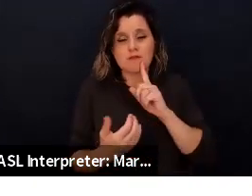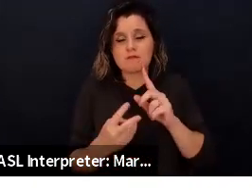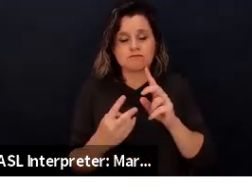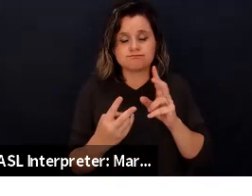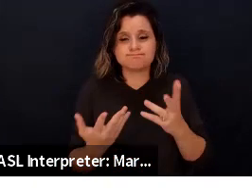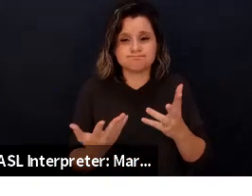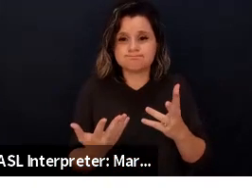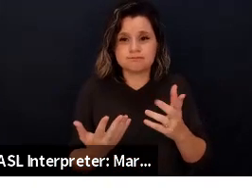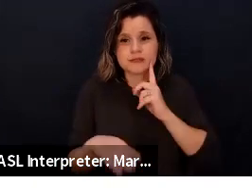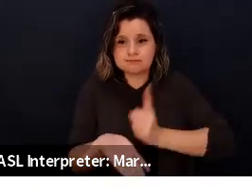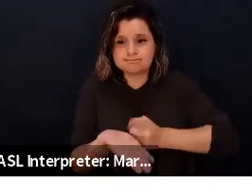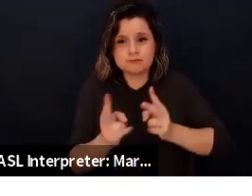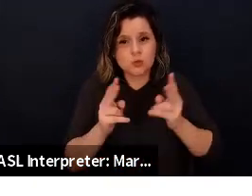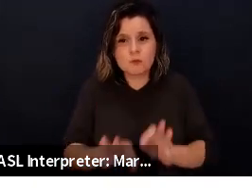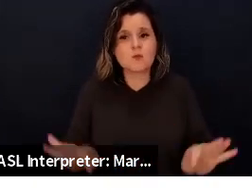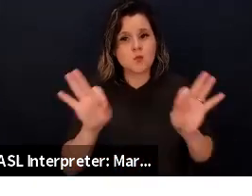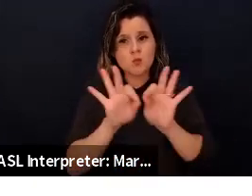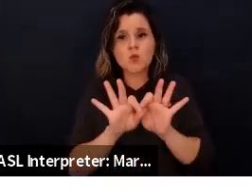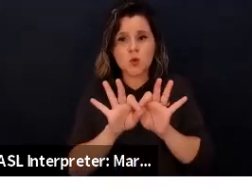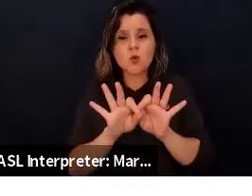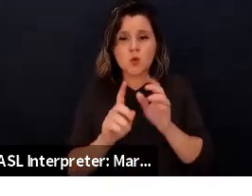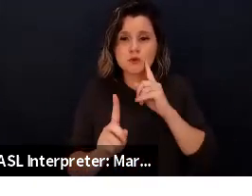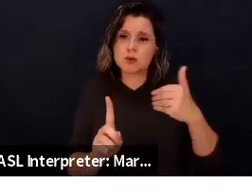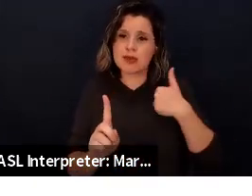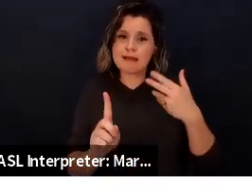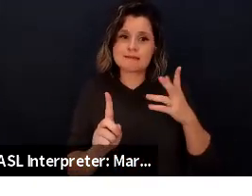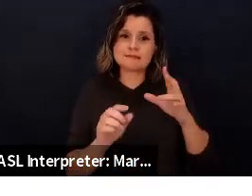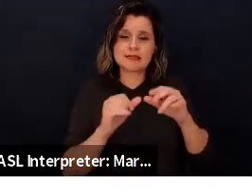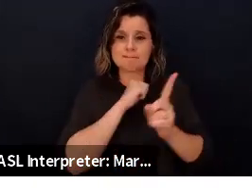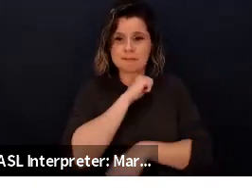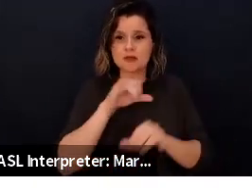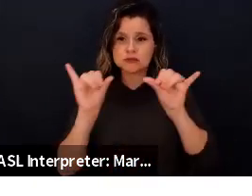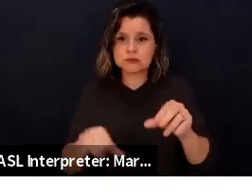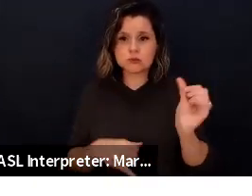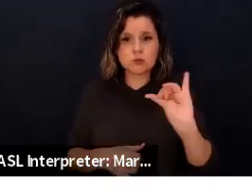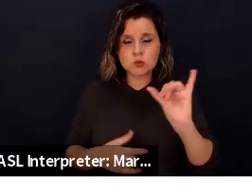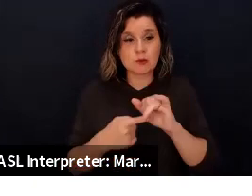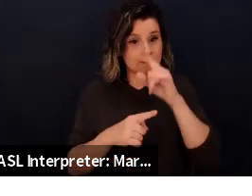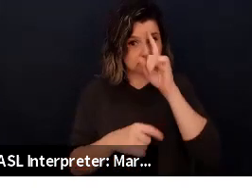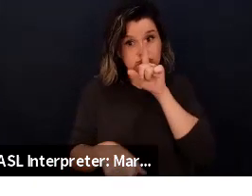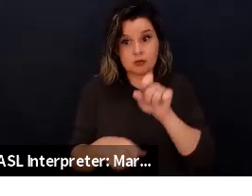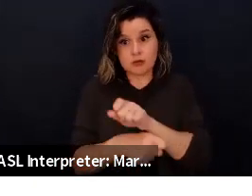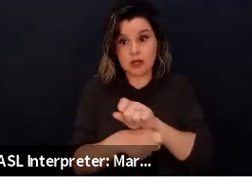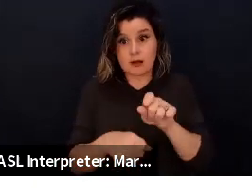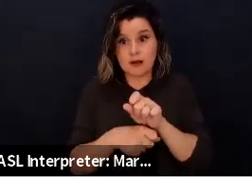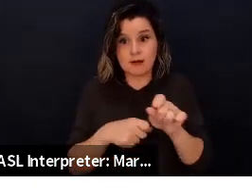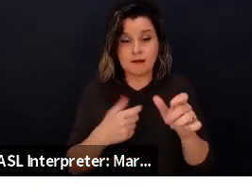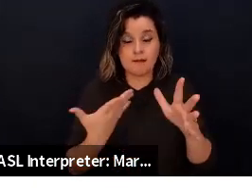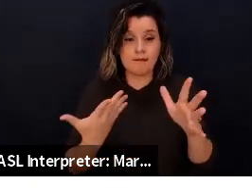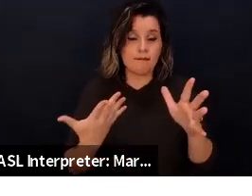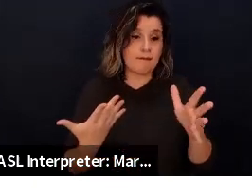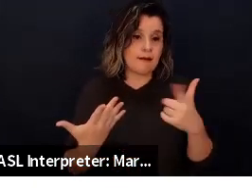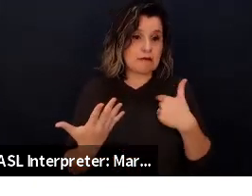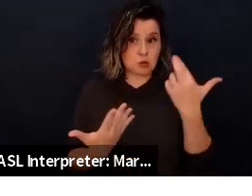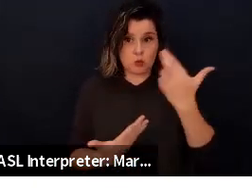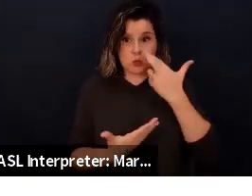una conversación muy importante también tener en el sistema penal también, porque en realidad la razón